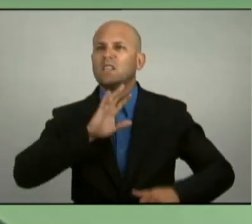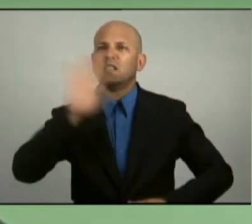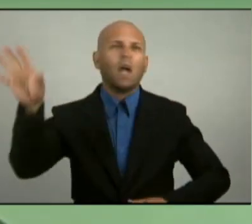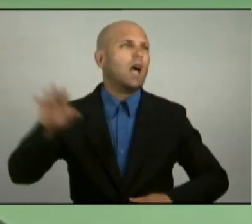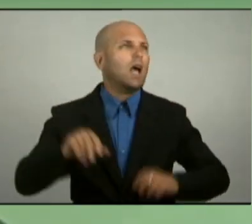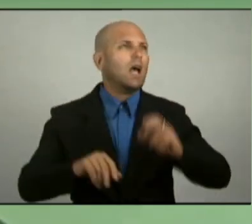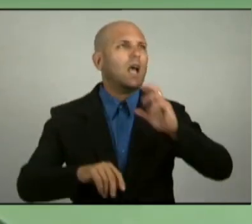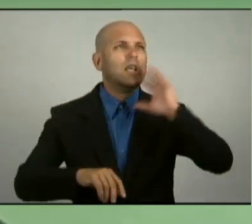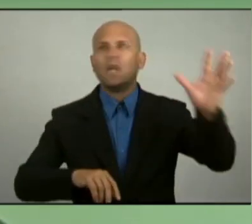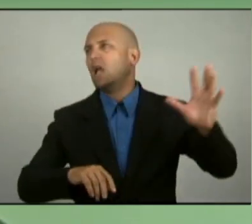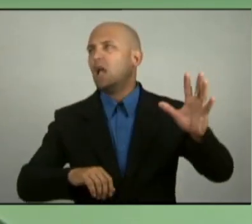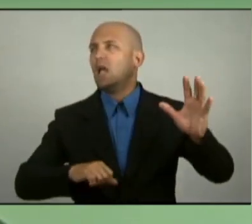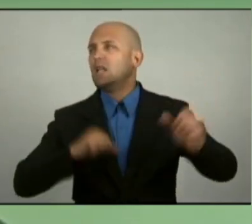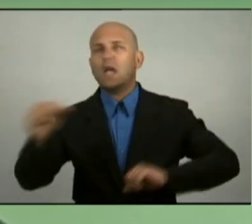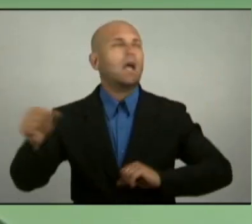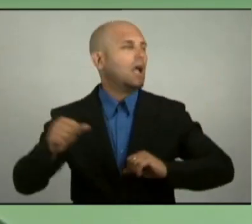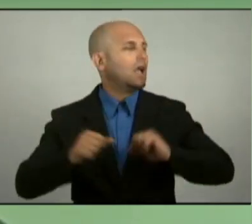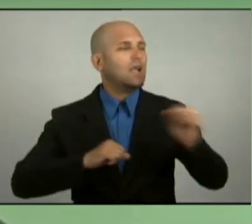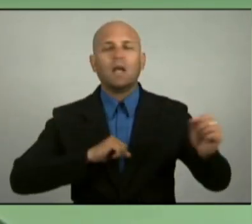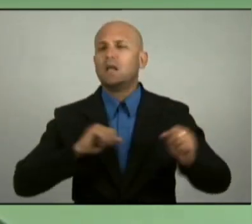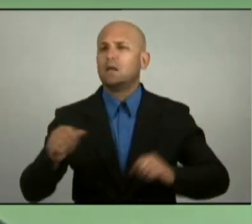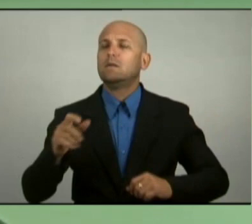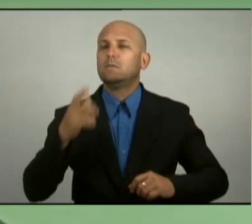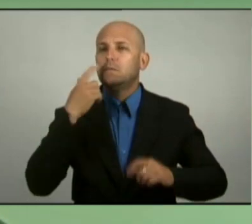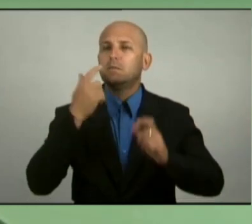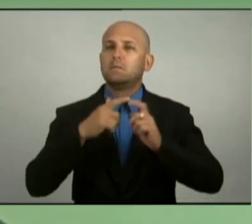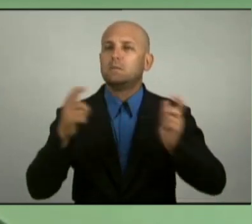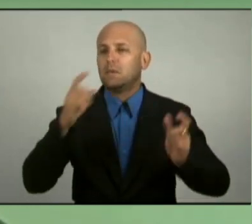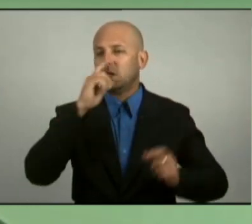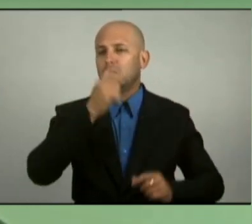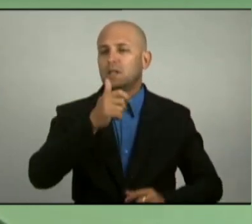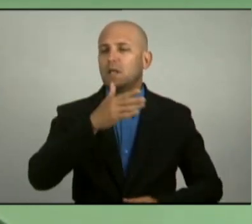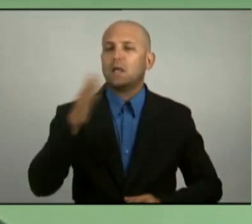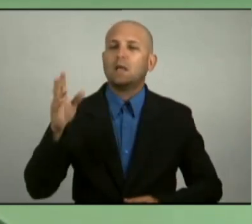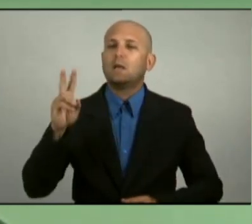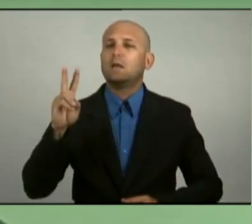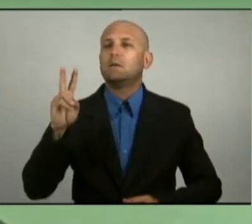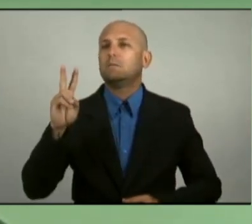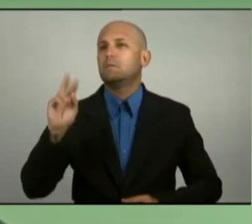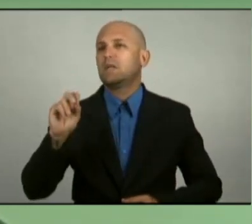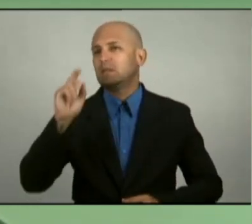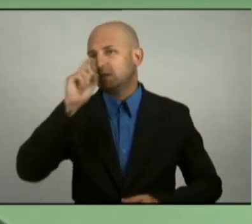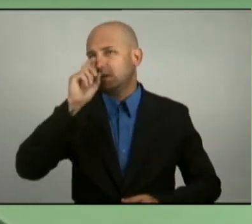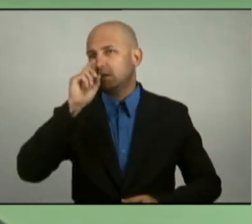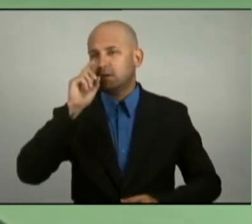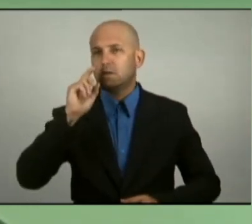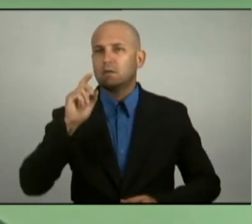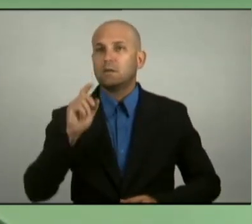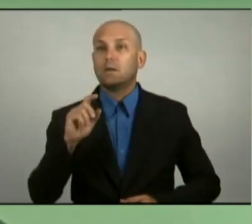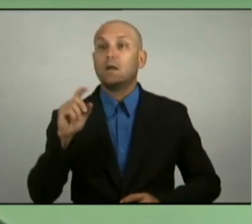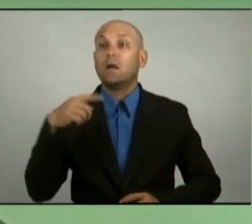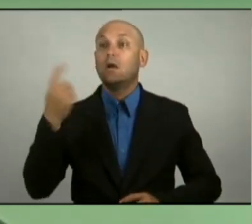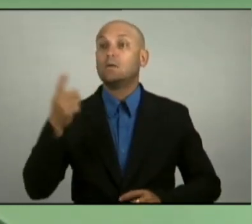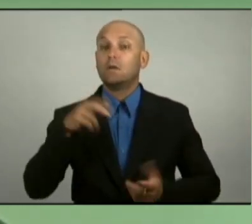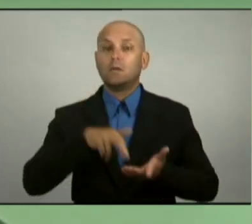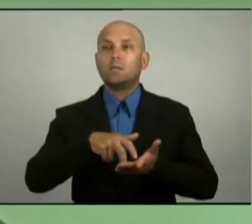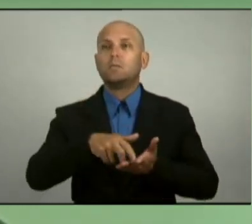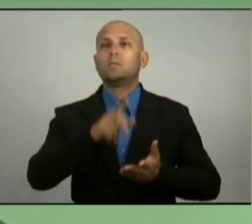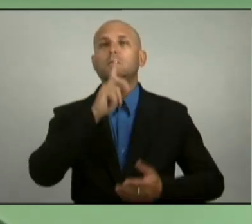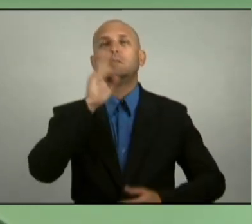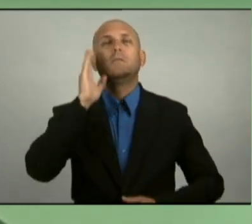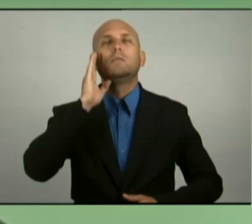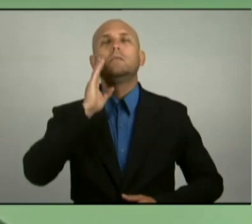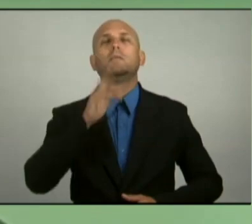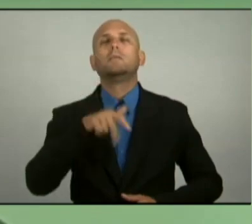eh Y se se puede puede demorar de 15 a 20 minutos como en el sonambulismo en el sonambulismo la persona no hace actos